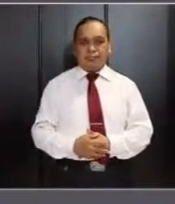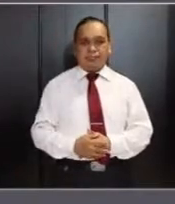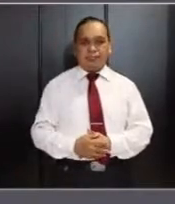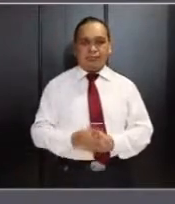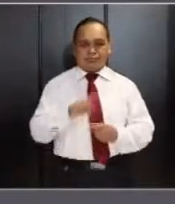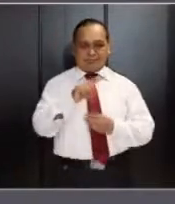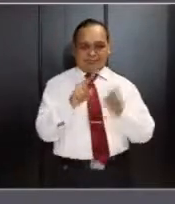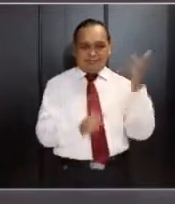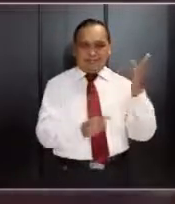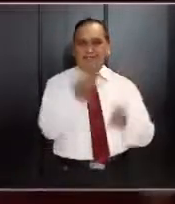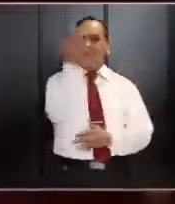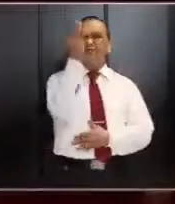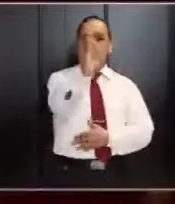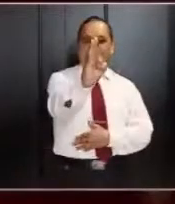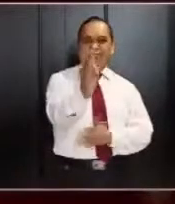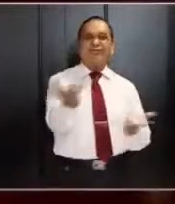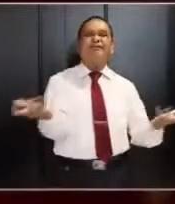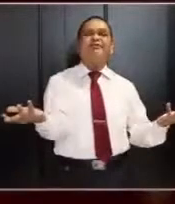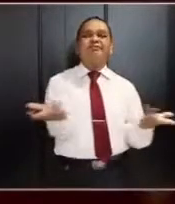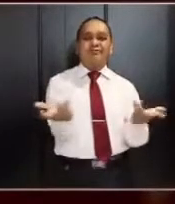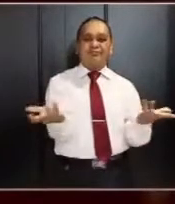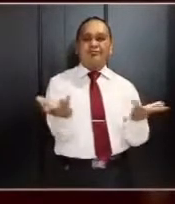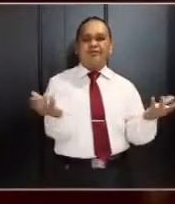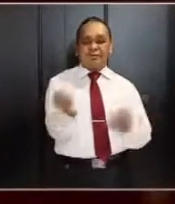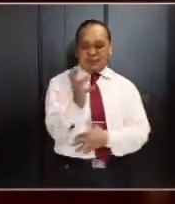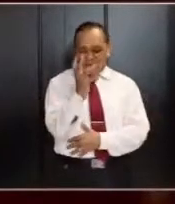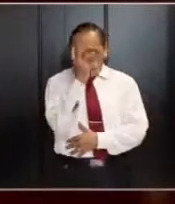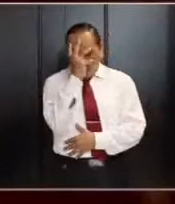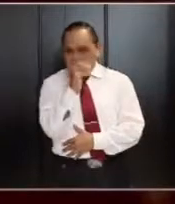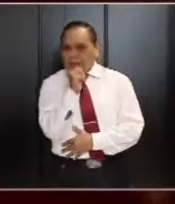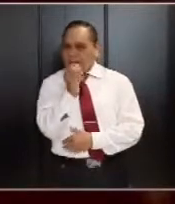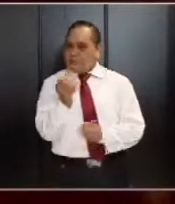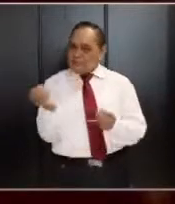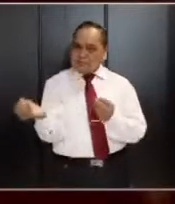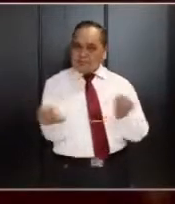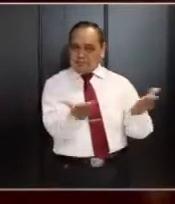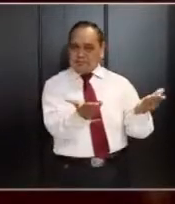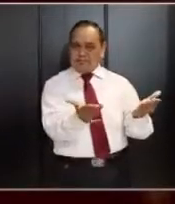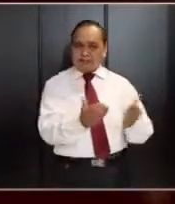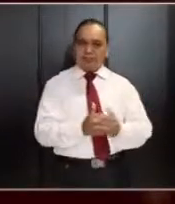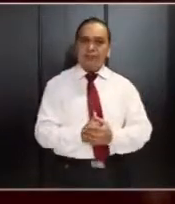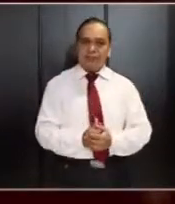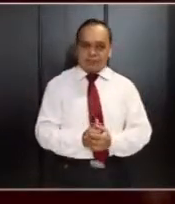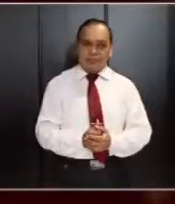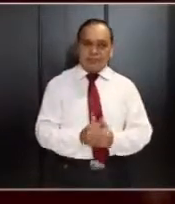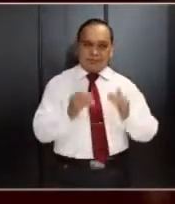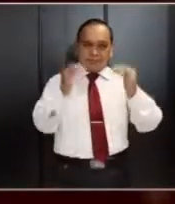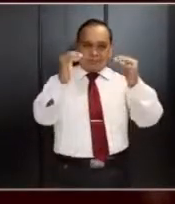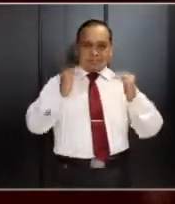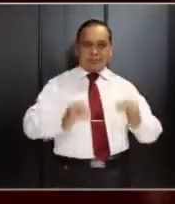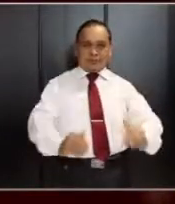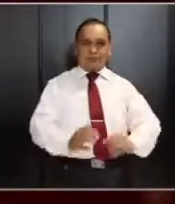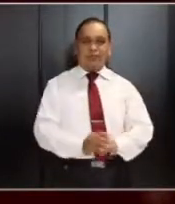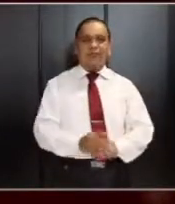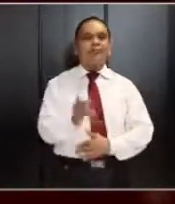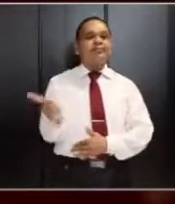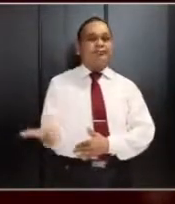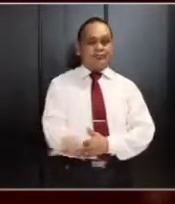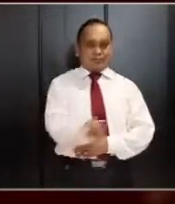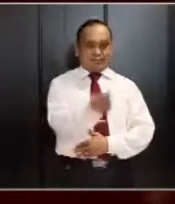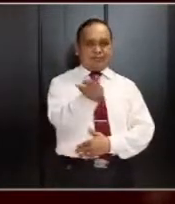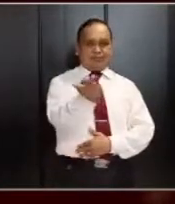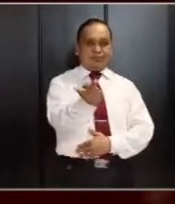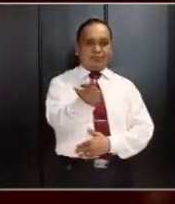esos traidores les sobrevivirá la vergüenza. Bueno, pues ahora quiero hacerles una preguntita a